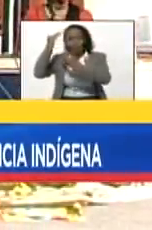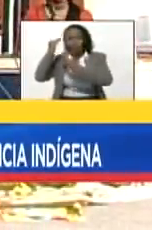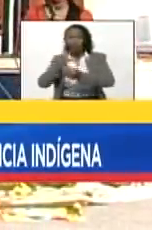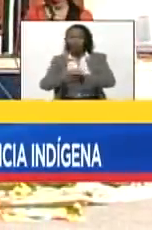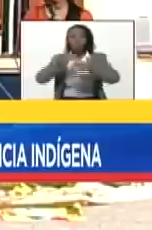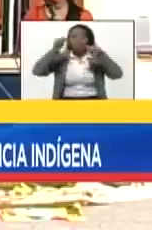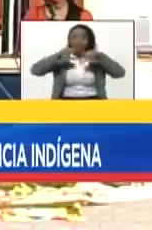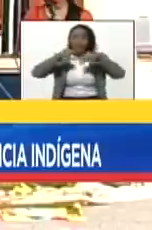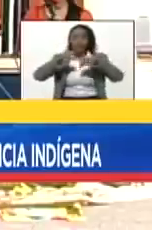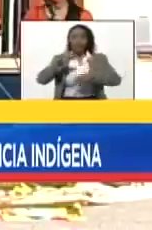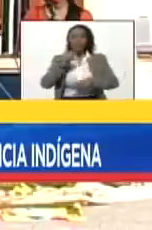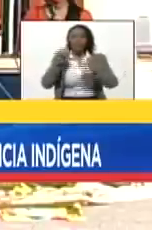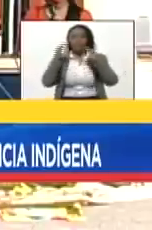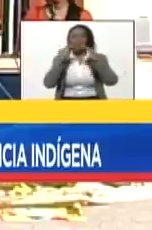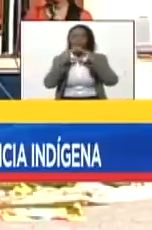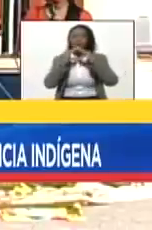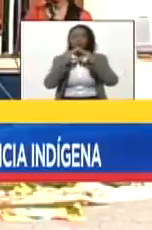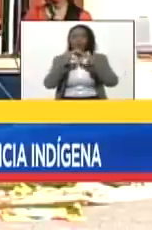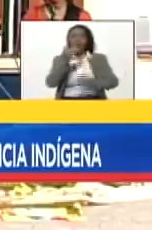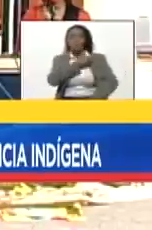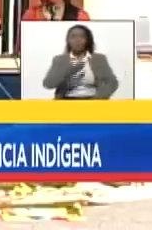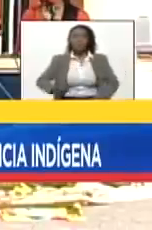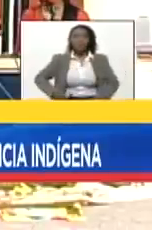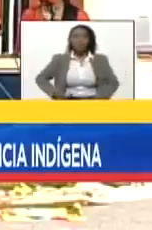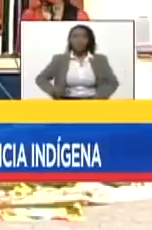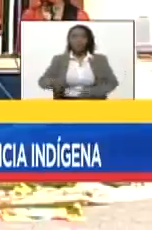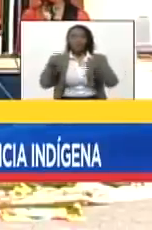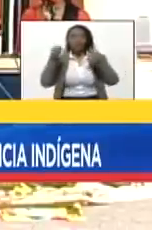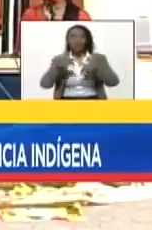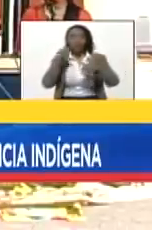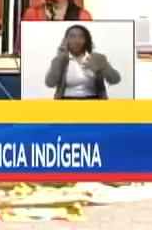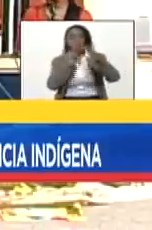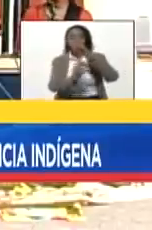desde aquí, desde el Palacio Presidencial de Miraflores,